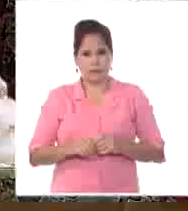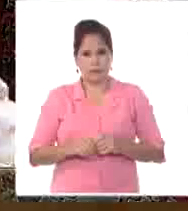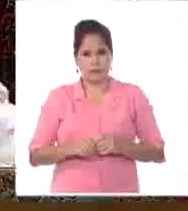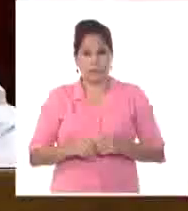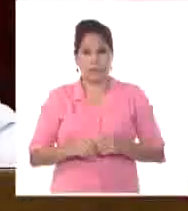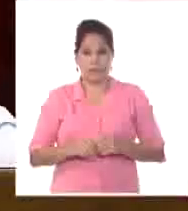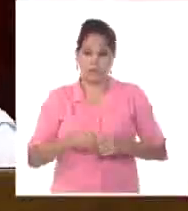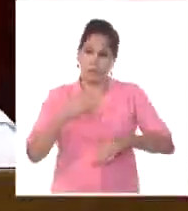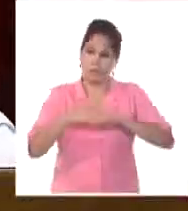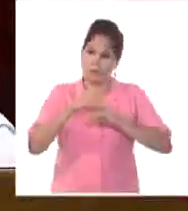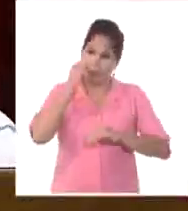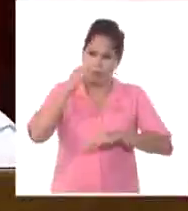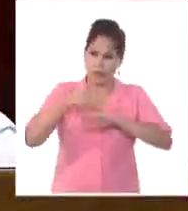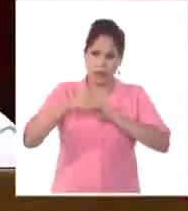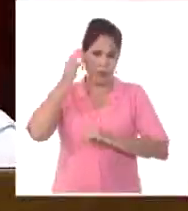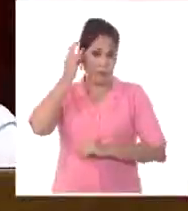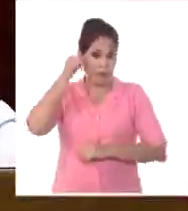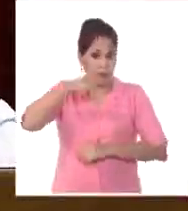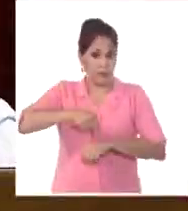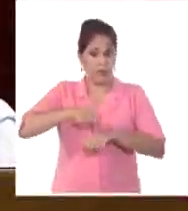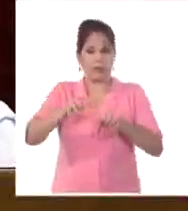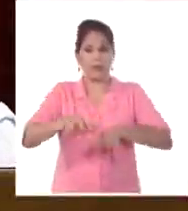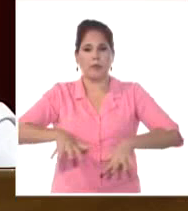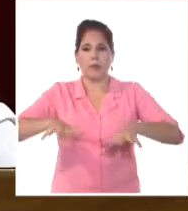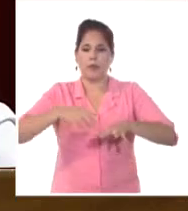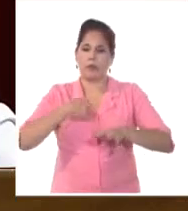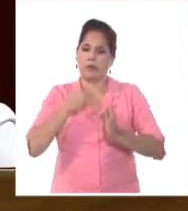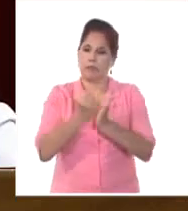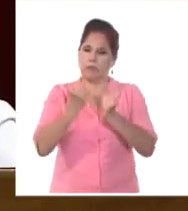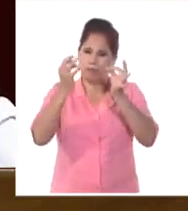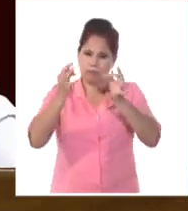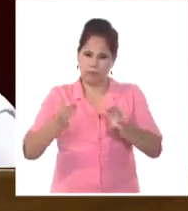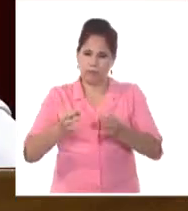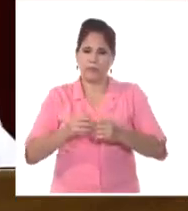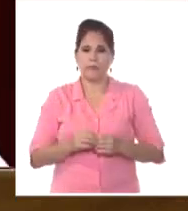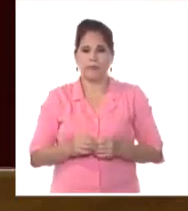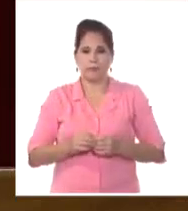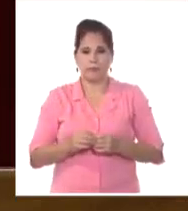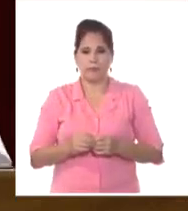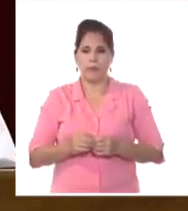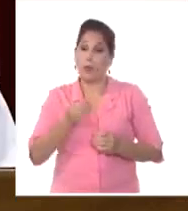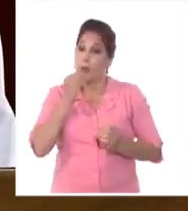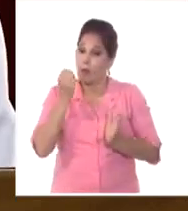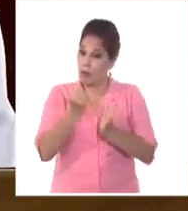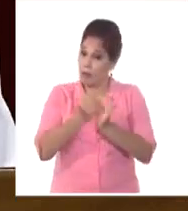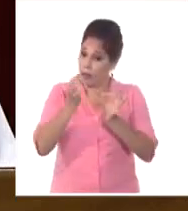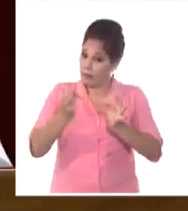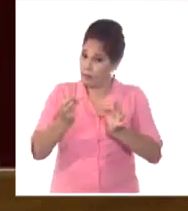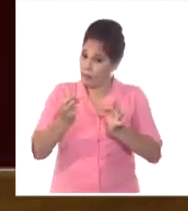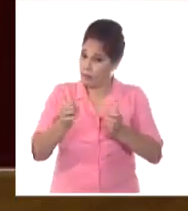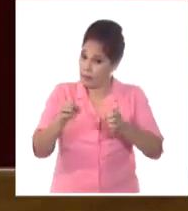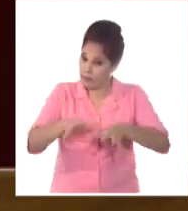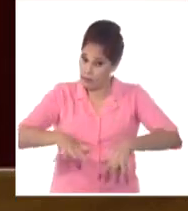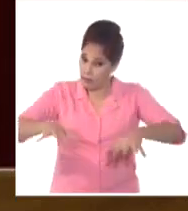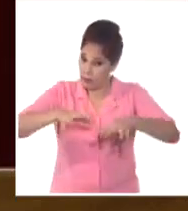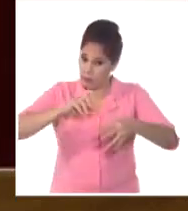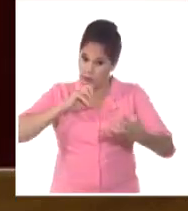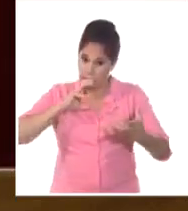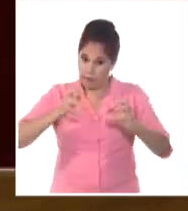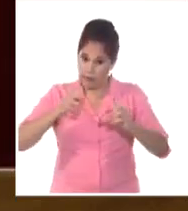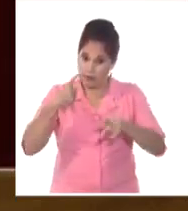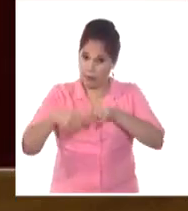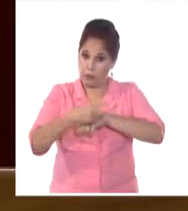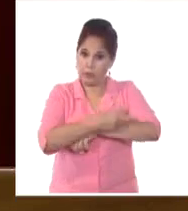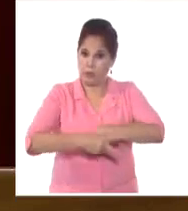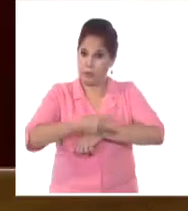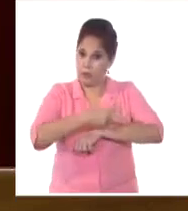Hermanas y hermanos, en un momento como este, ¿qué les ratificamos? Bueno, les podemos ratificar que en el complejo contexto internacional